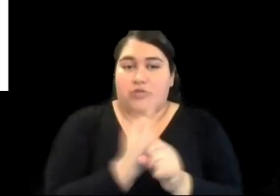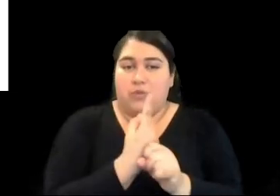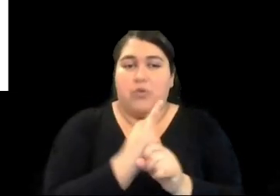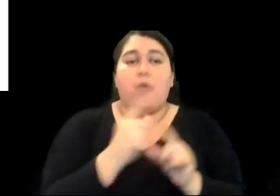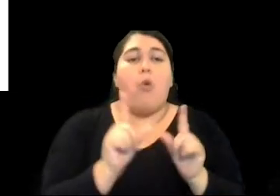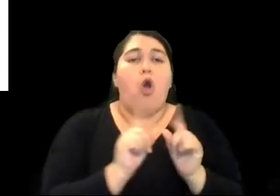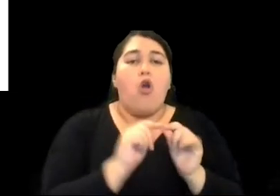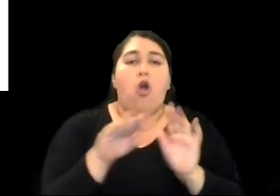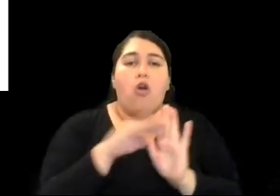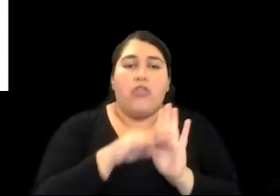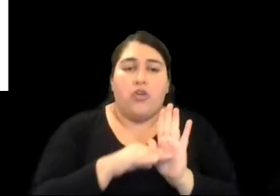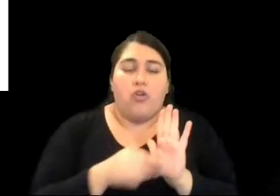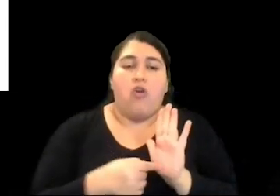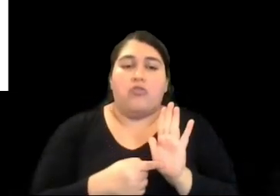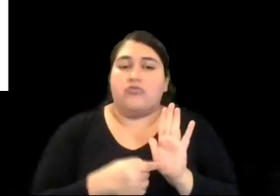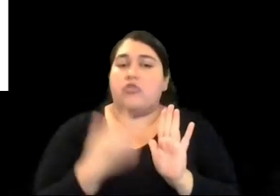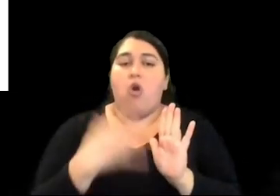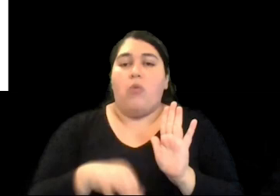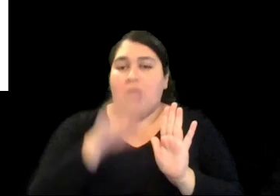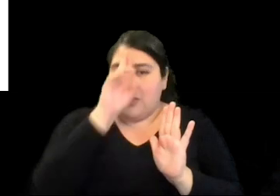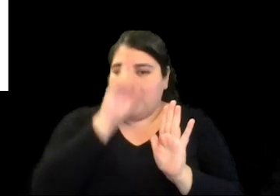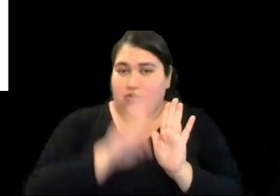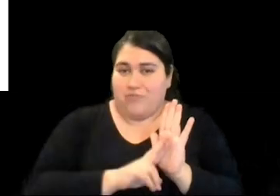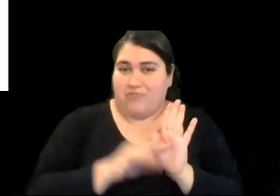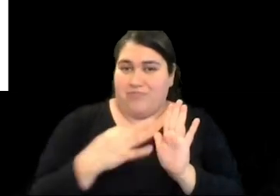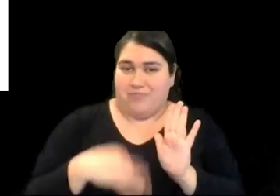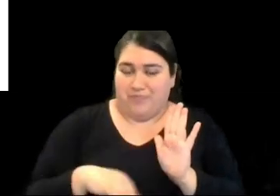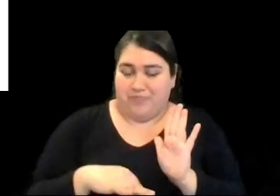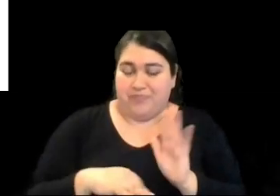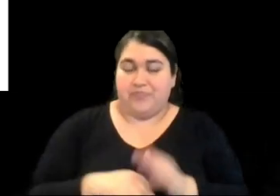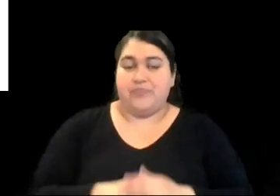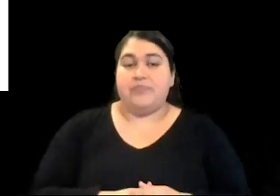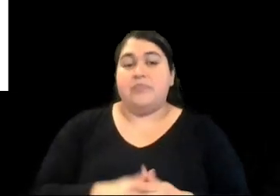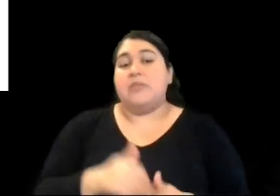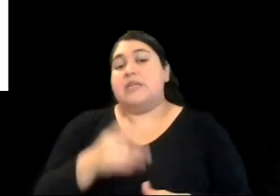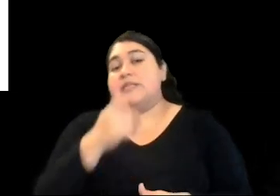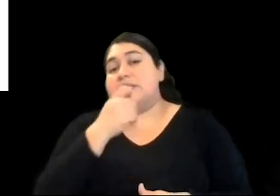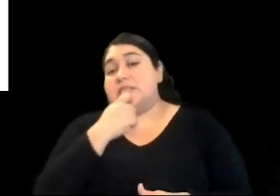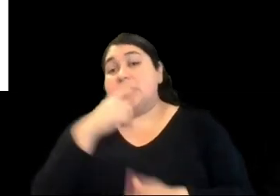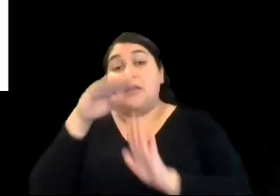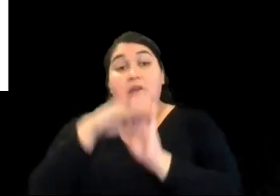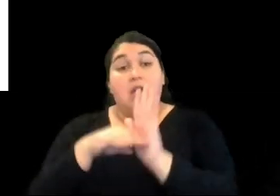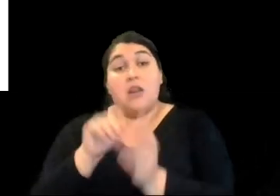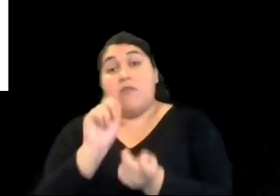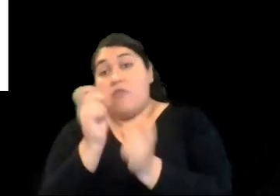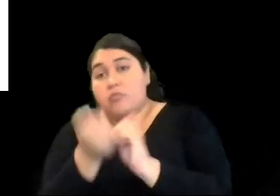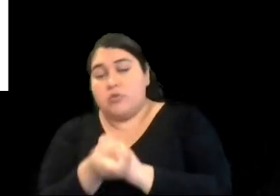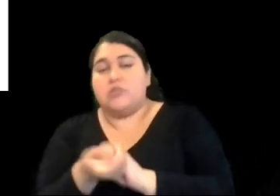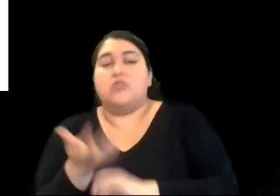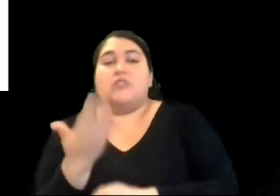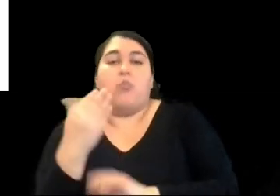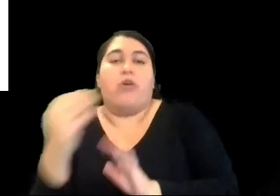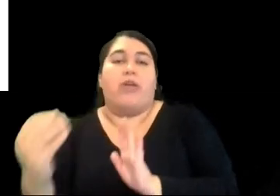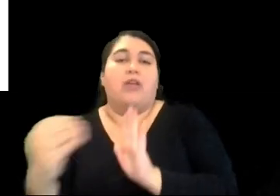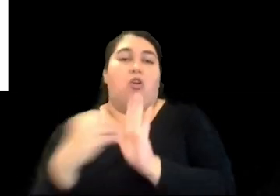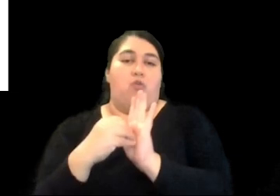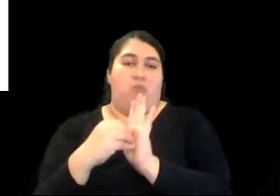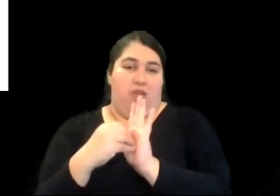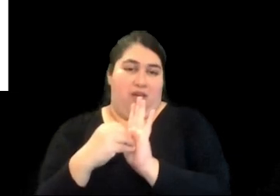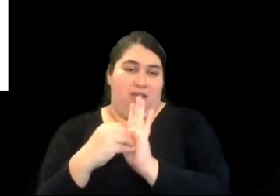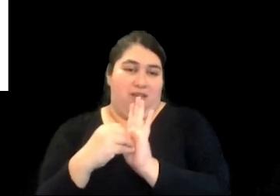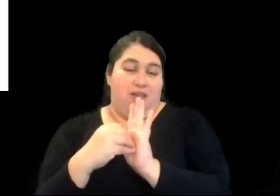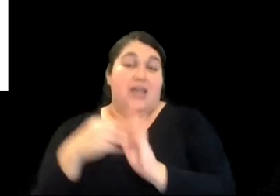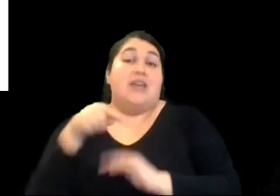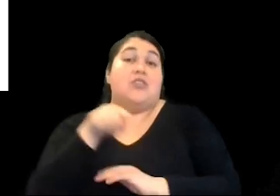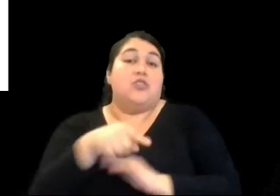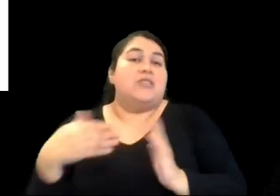la obligación en este régimen. Ahora, si hubiera sido una reformulación, yo podría haberlo incorporado. Pero en este caso